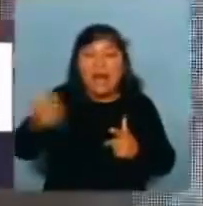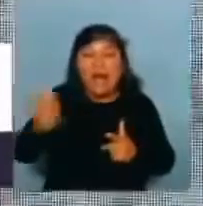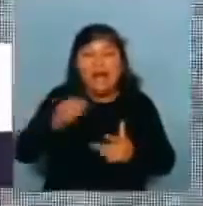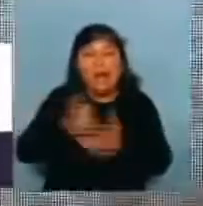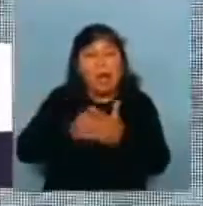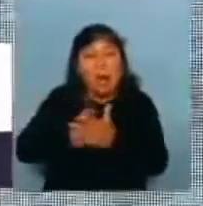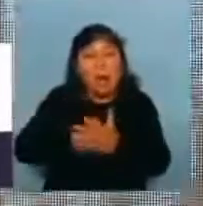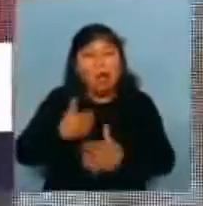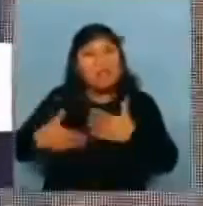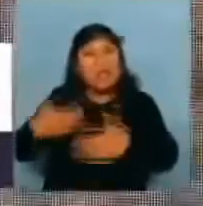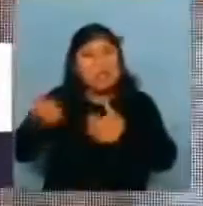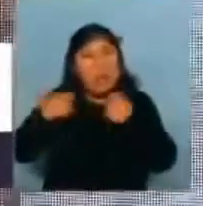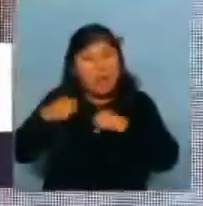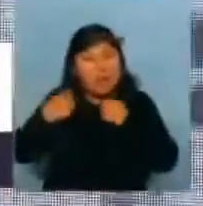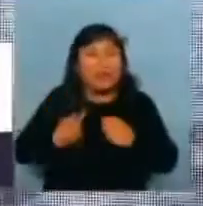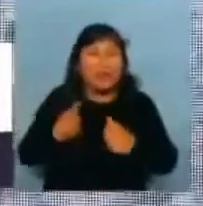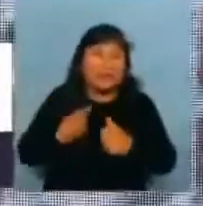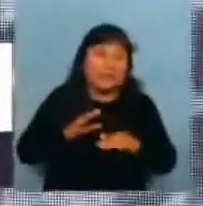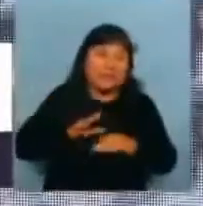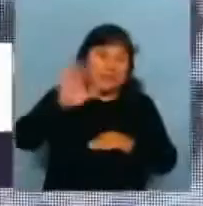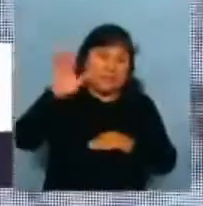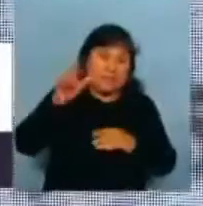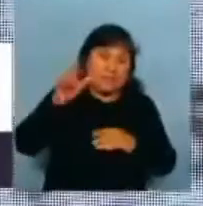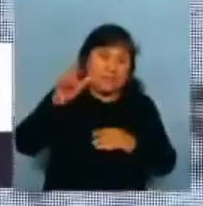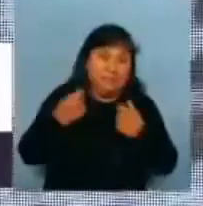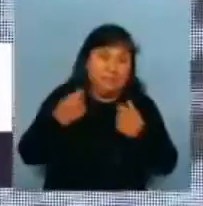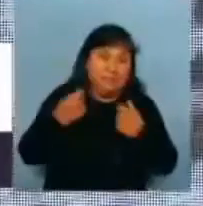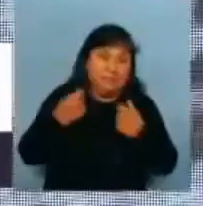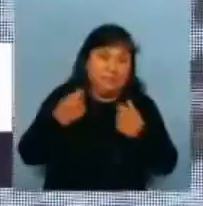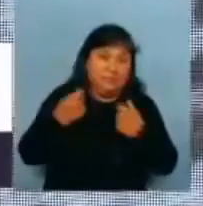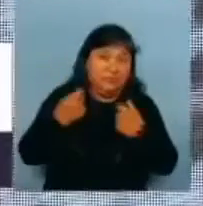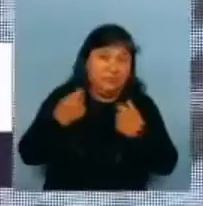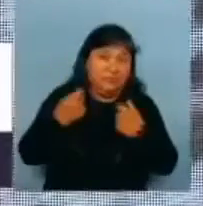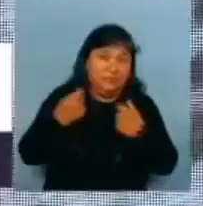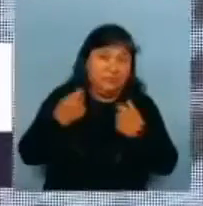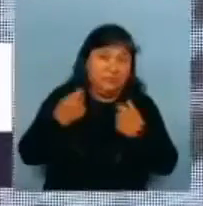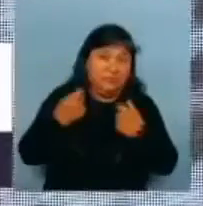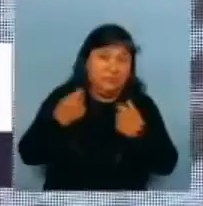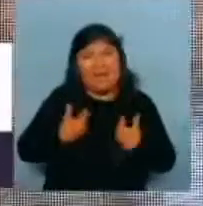vas sabiendo hasta dónde, cuándo necesitas. Uno tiene que ver con